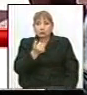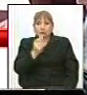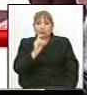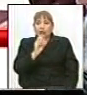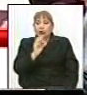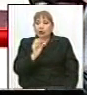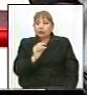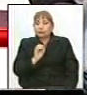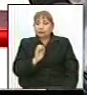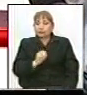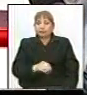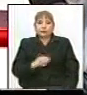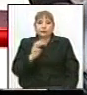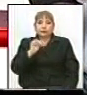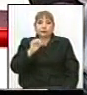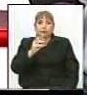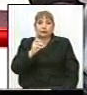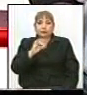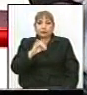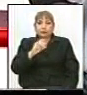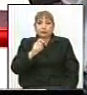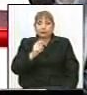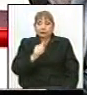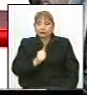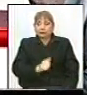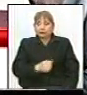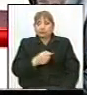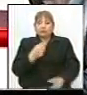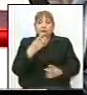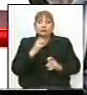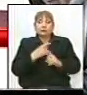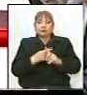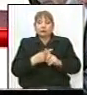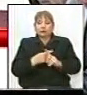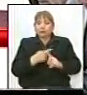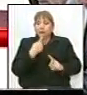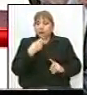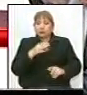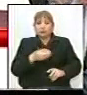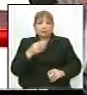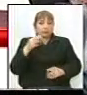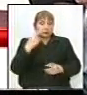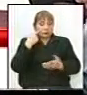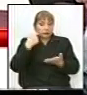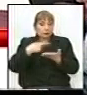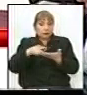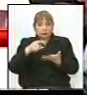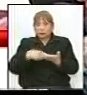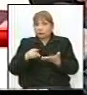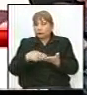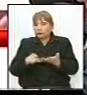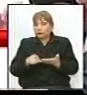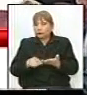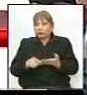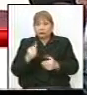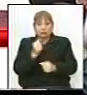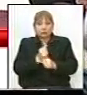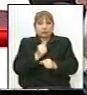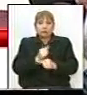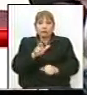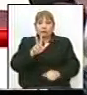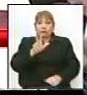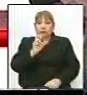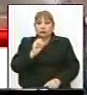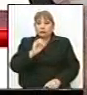Mendieta, él trabajó en la exgerencia de fiscalización, laboró hasta el